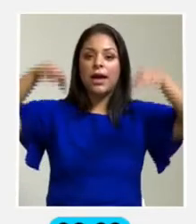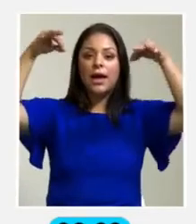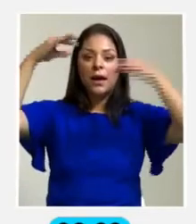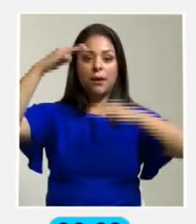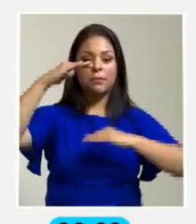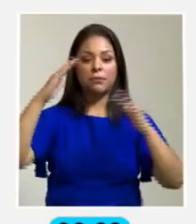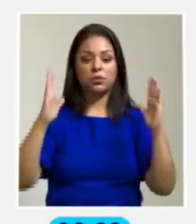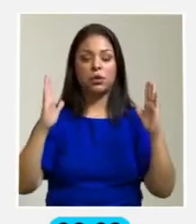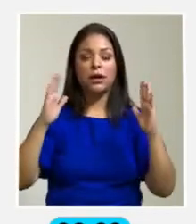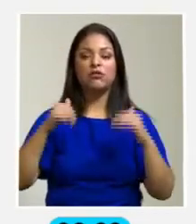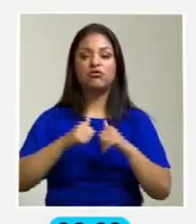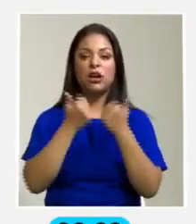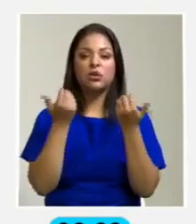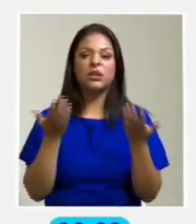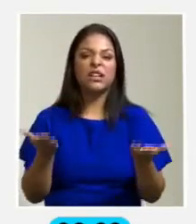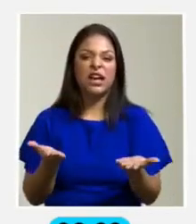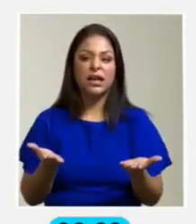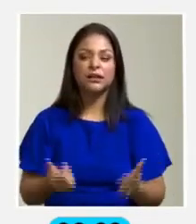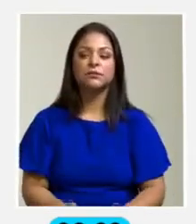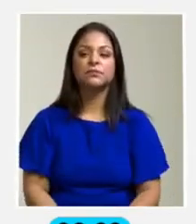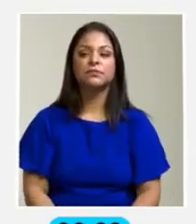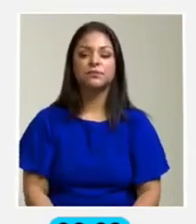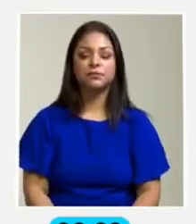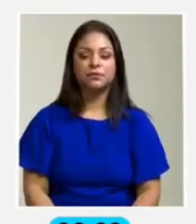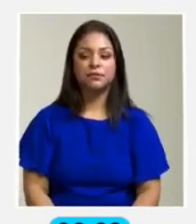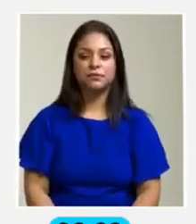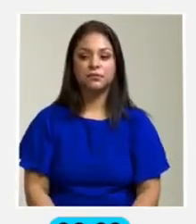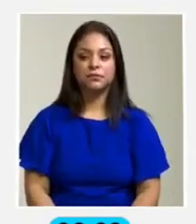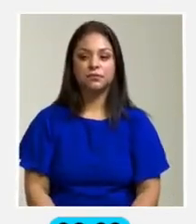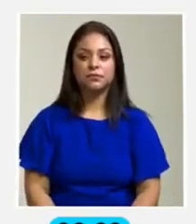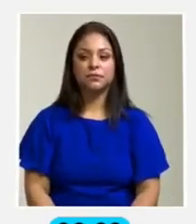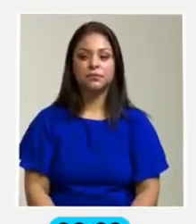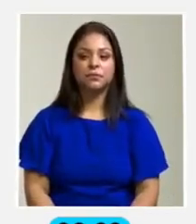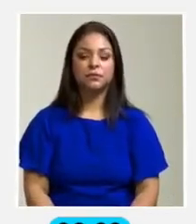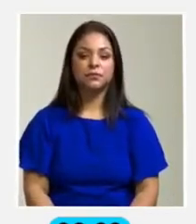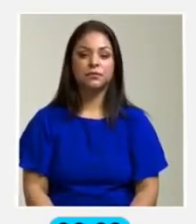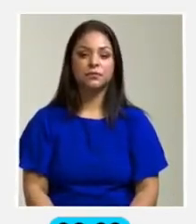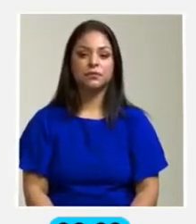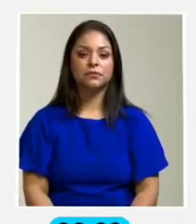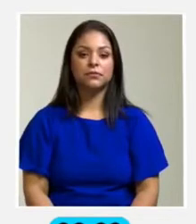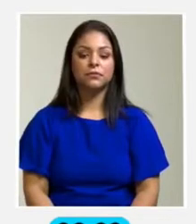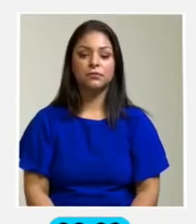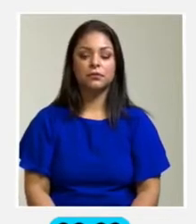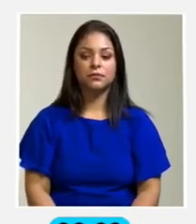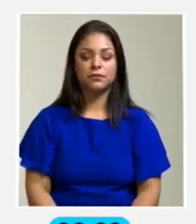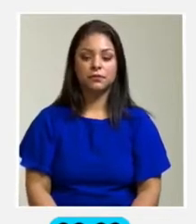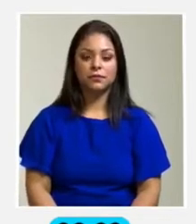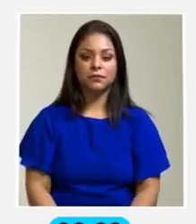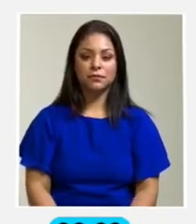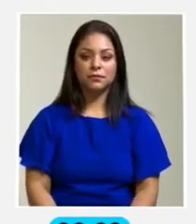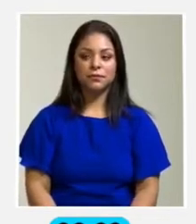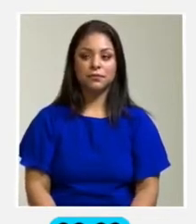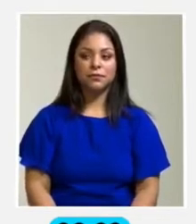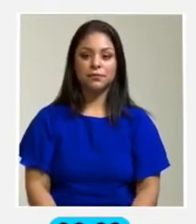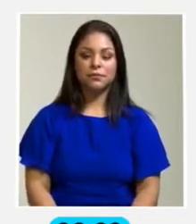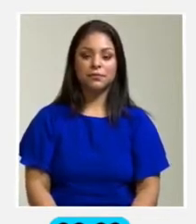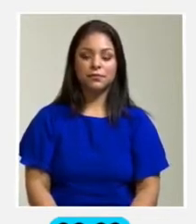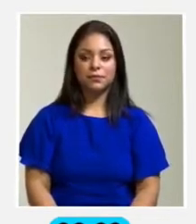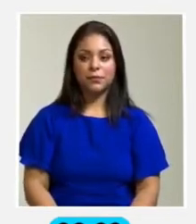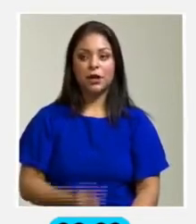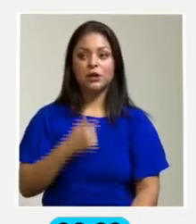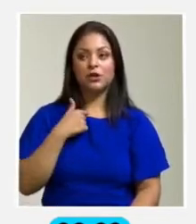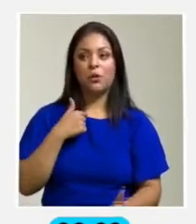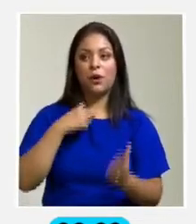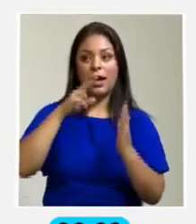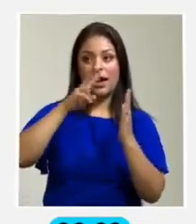será? Vamos a ver qué es lo que nos trae el reto de este cuento. Vamos a ver. Muy bien. ¿Cuál voy será a irlo leyendo? Lo colocamos